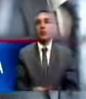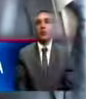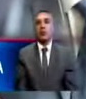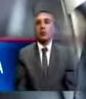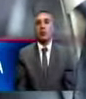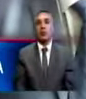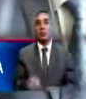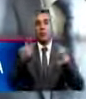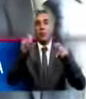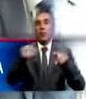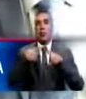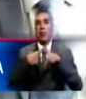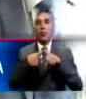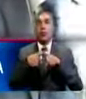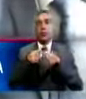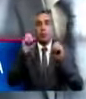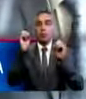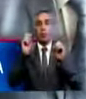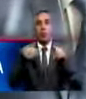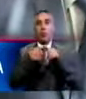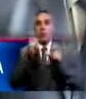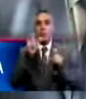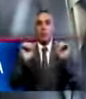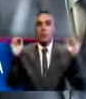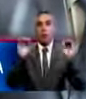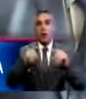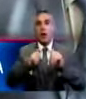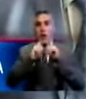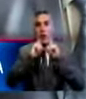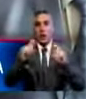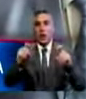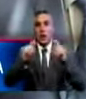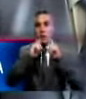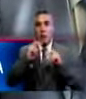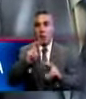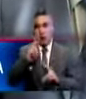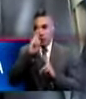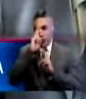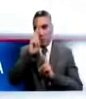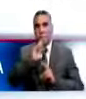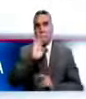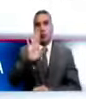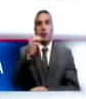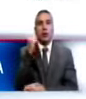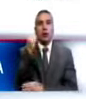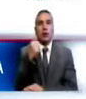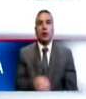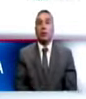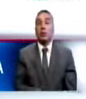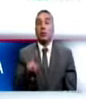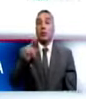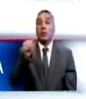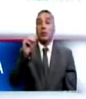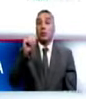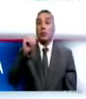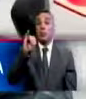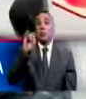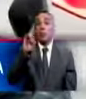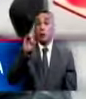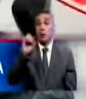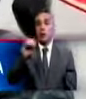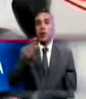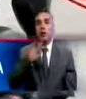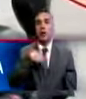el orden público cuando el pueblo levanta su voz reclamando el respeto a sus derechos. Ramiro Narváez dice que en Pachacuti que